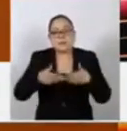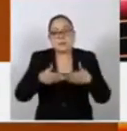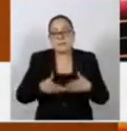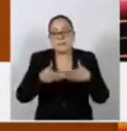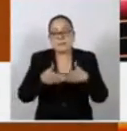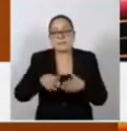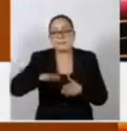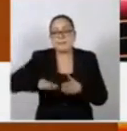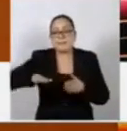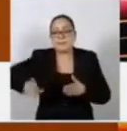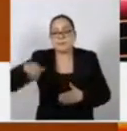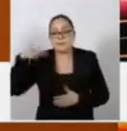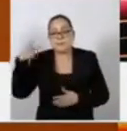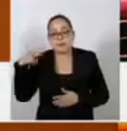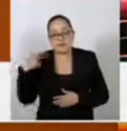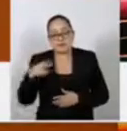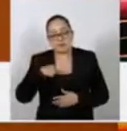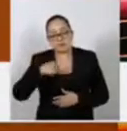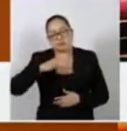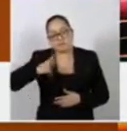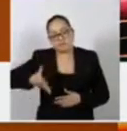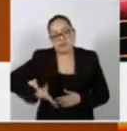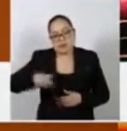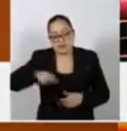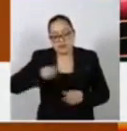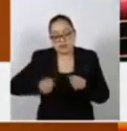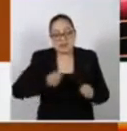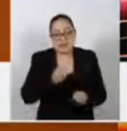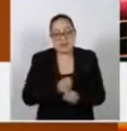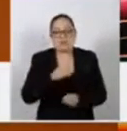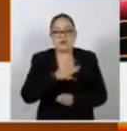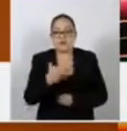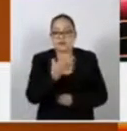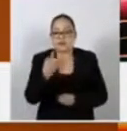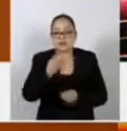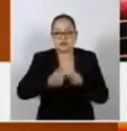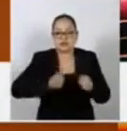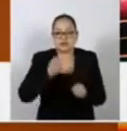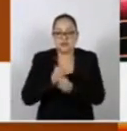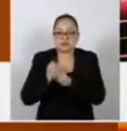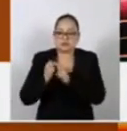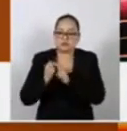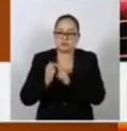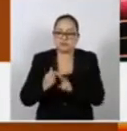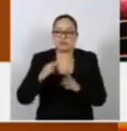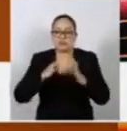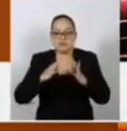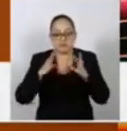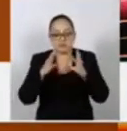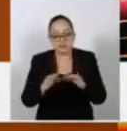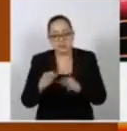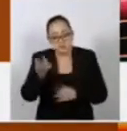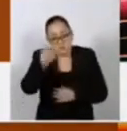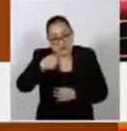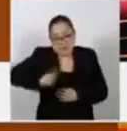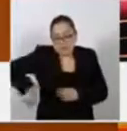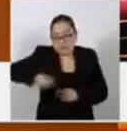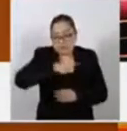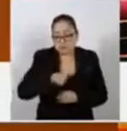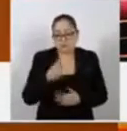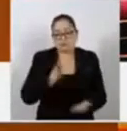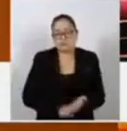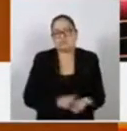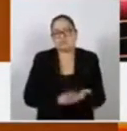Y estoy muy orgullosa de que en este año se cumplan los 500 años. Son 500 años que para nosotros